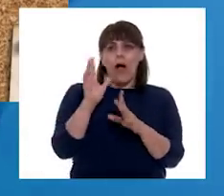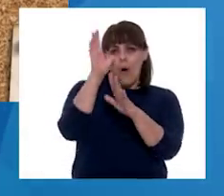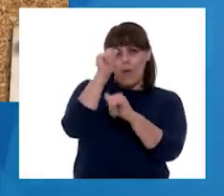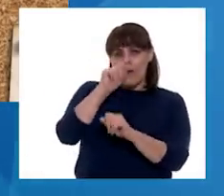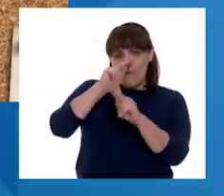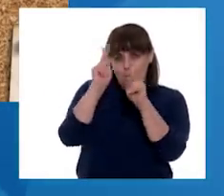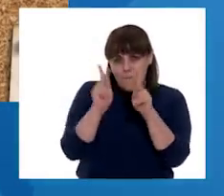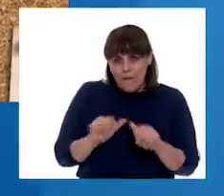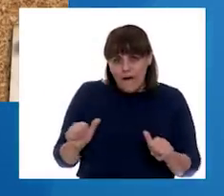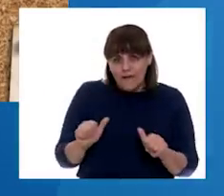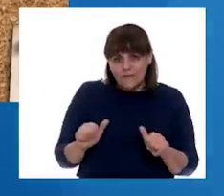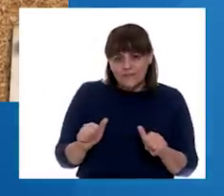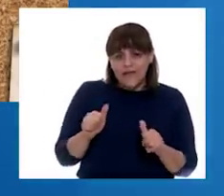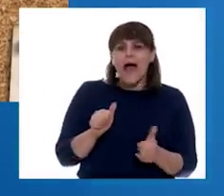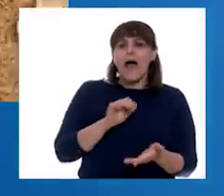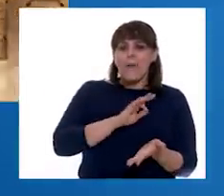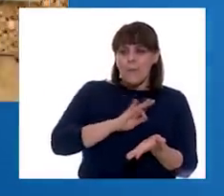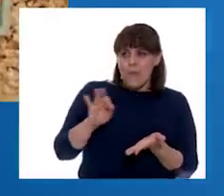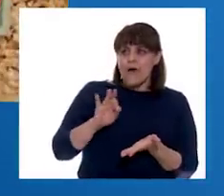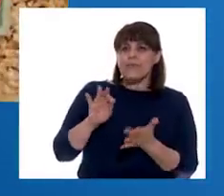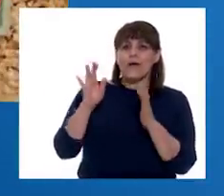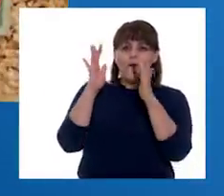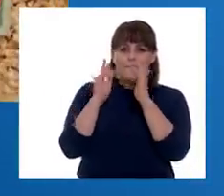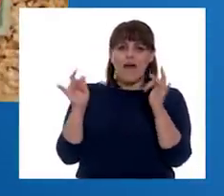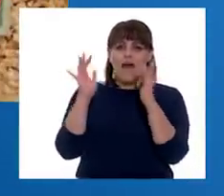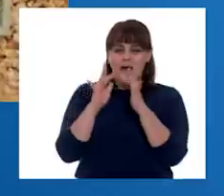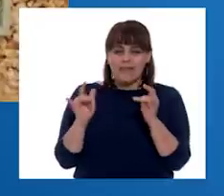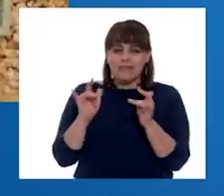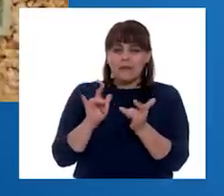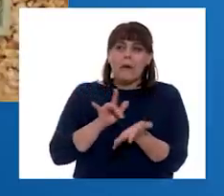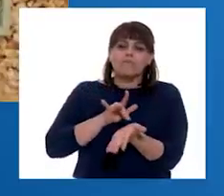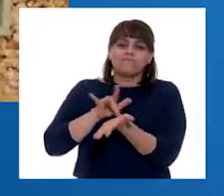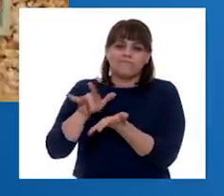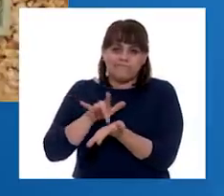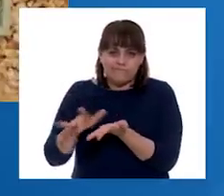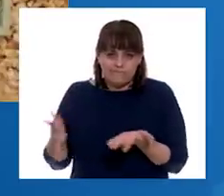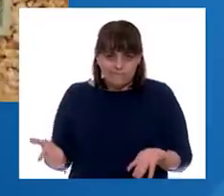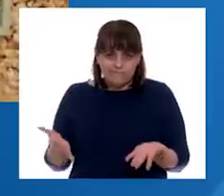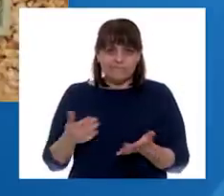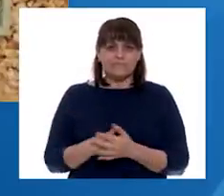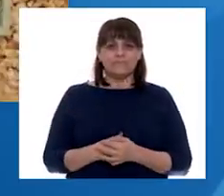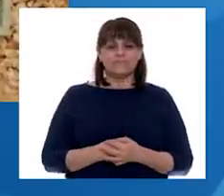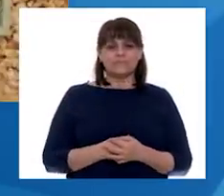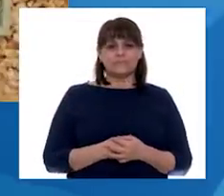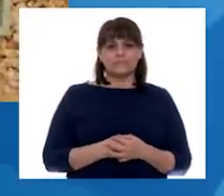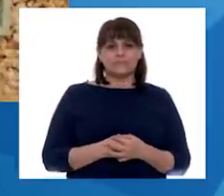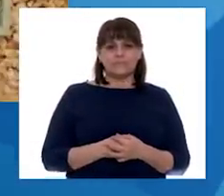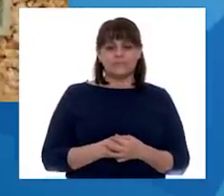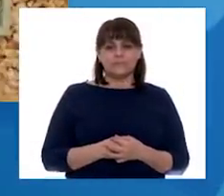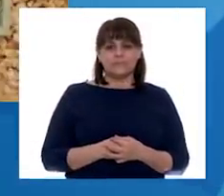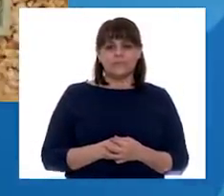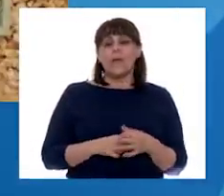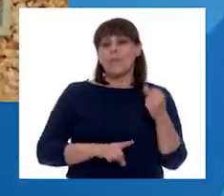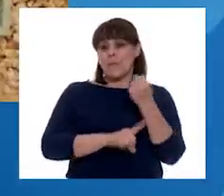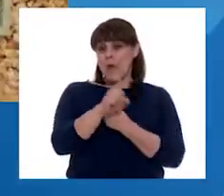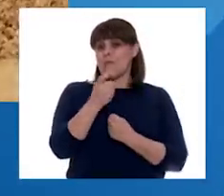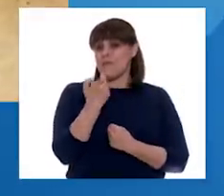comerciales a los franceses, al menos durante varias décadas, incrementando la ya grave crisis financiera.